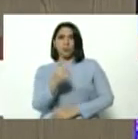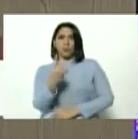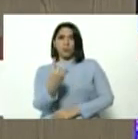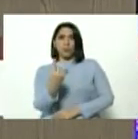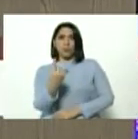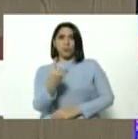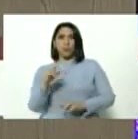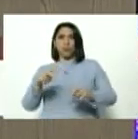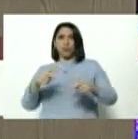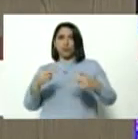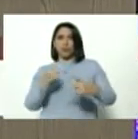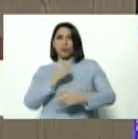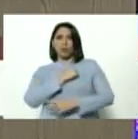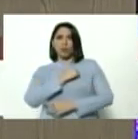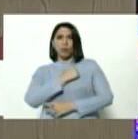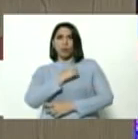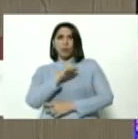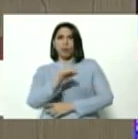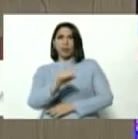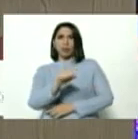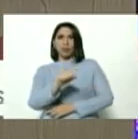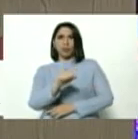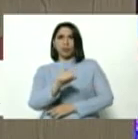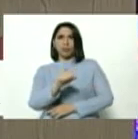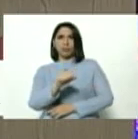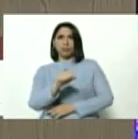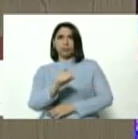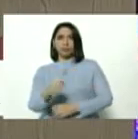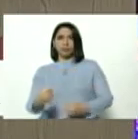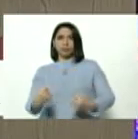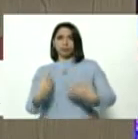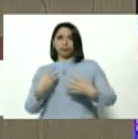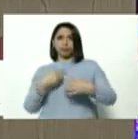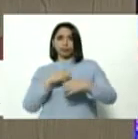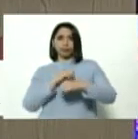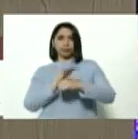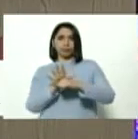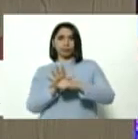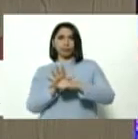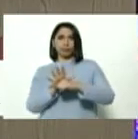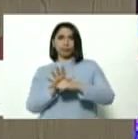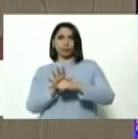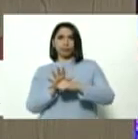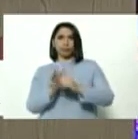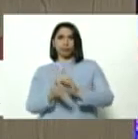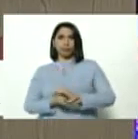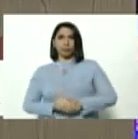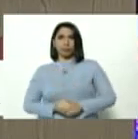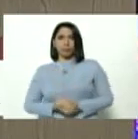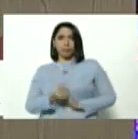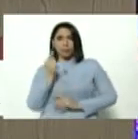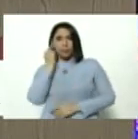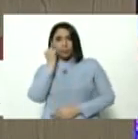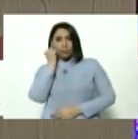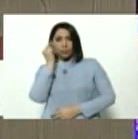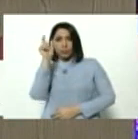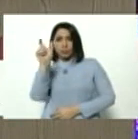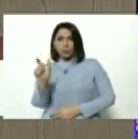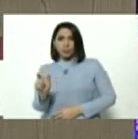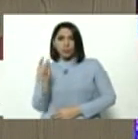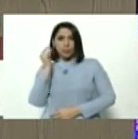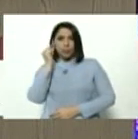nueva compatriota por infección por COVID-19. Es una señora de